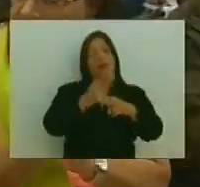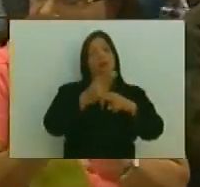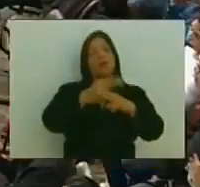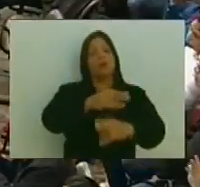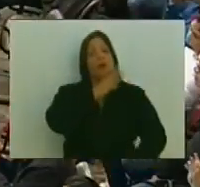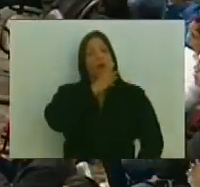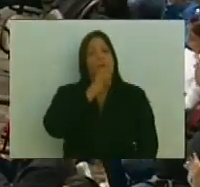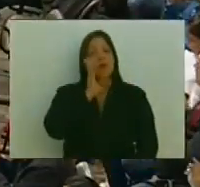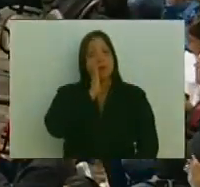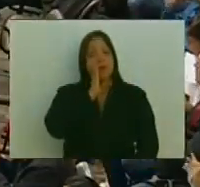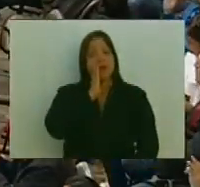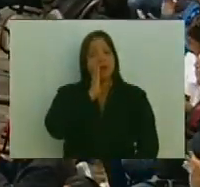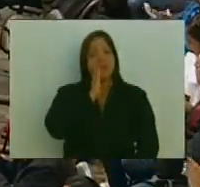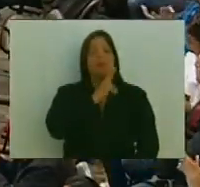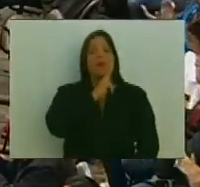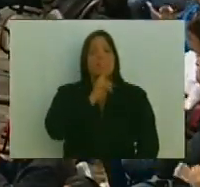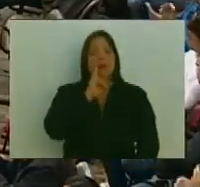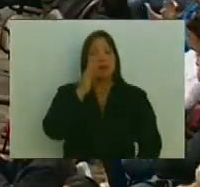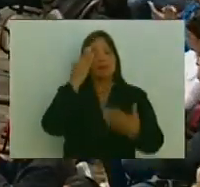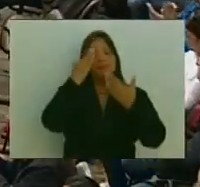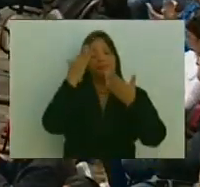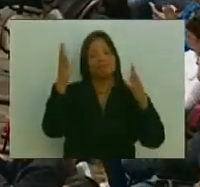reconocimiento